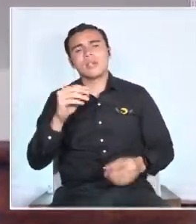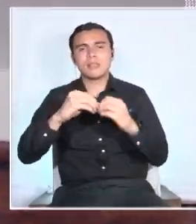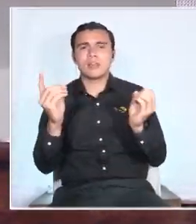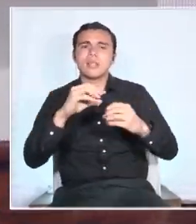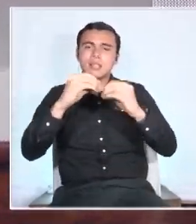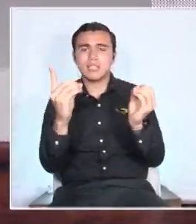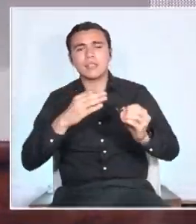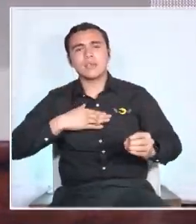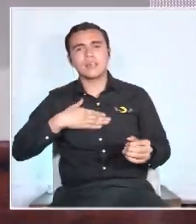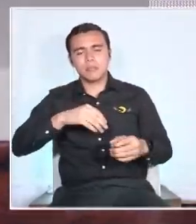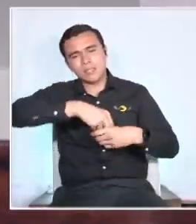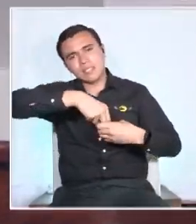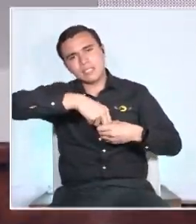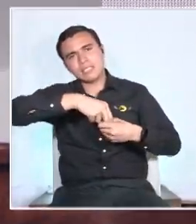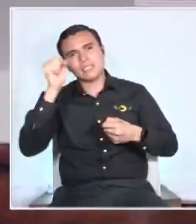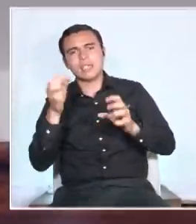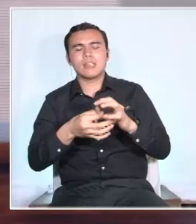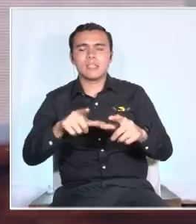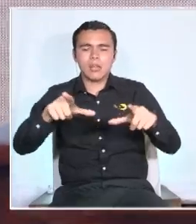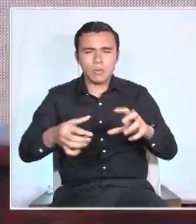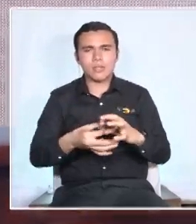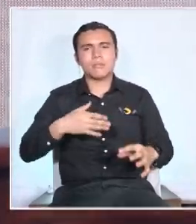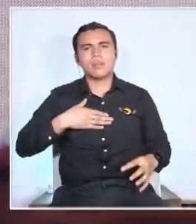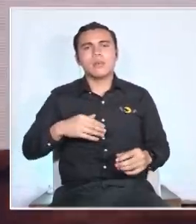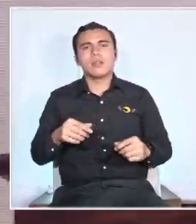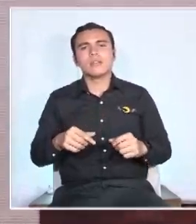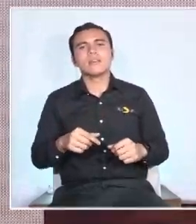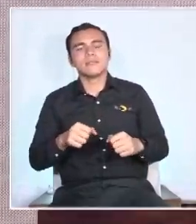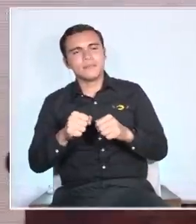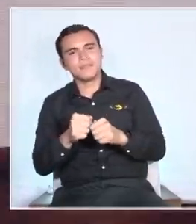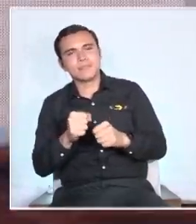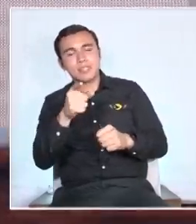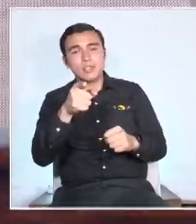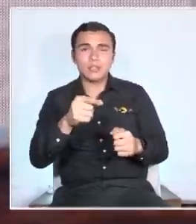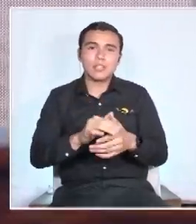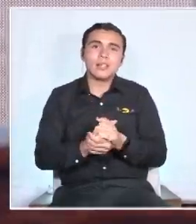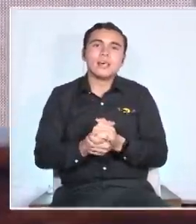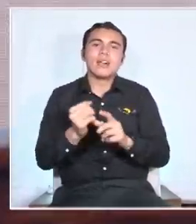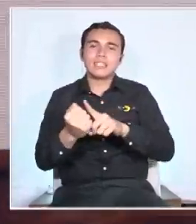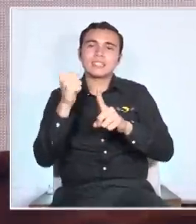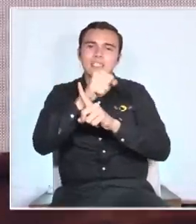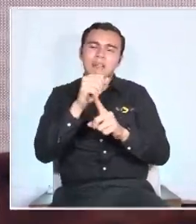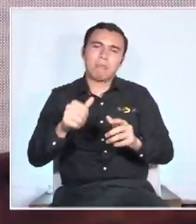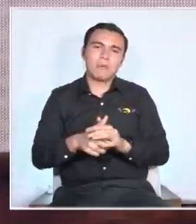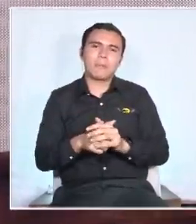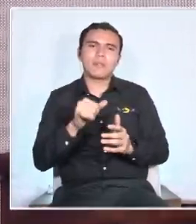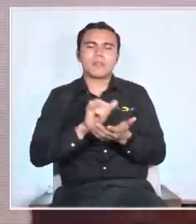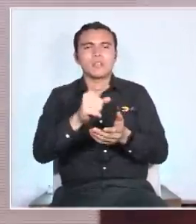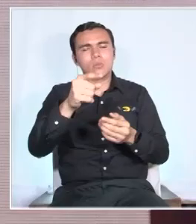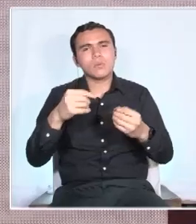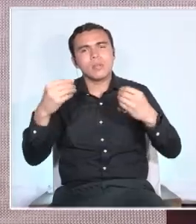nadie que te saque del lugar de tu asignación. Y lo que tú tienes que entender es que tú tienes